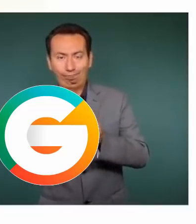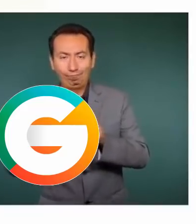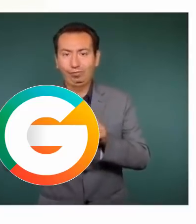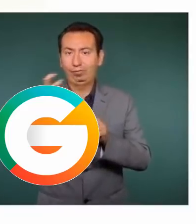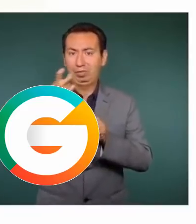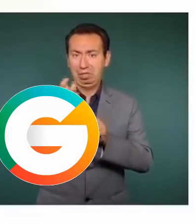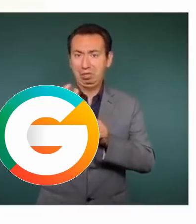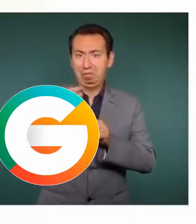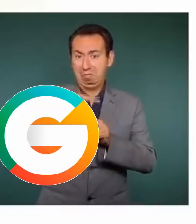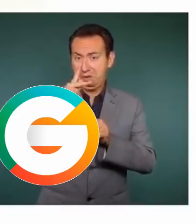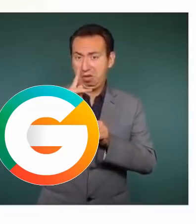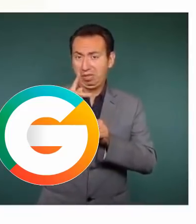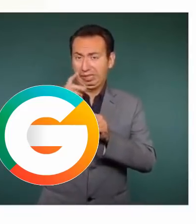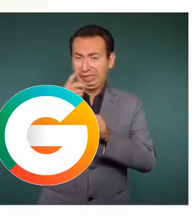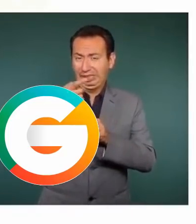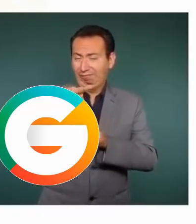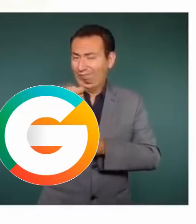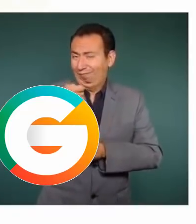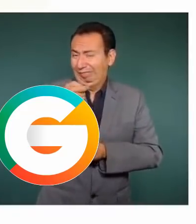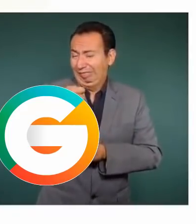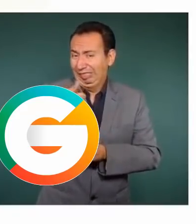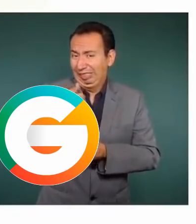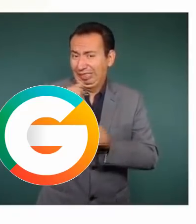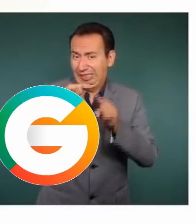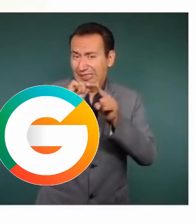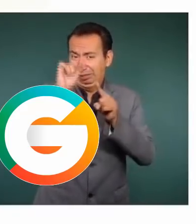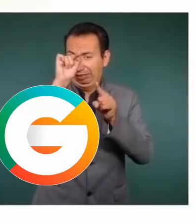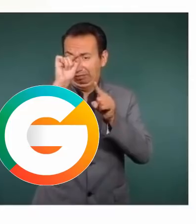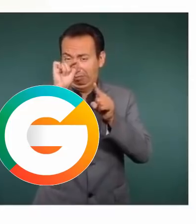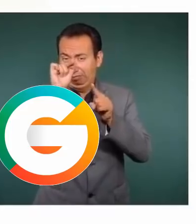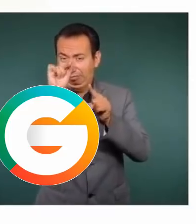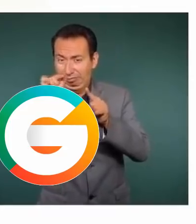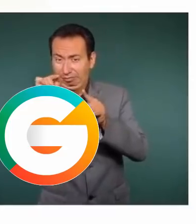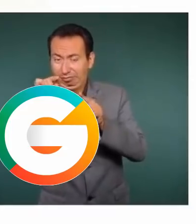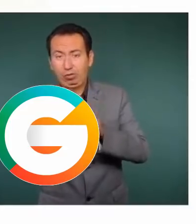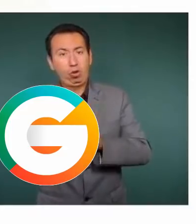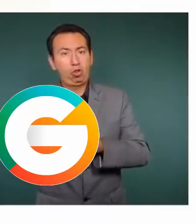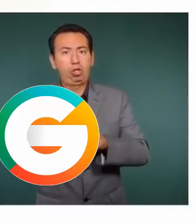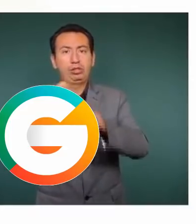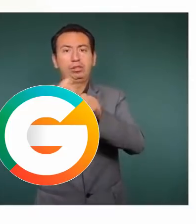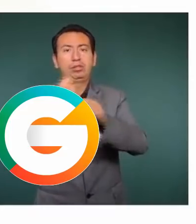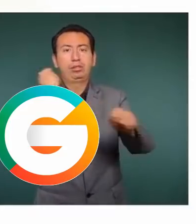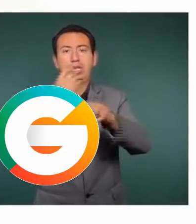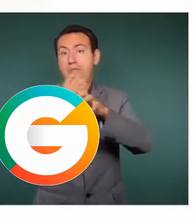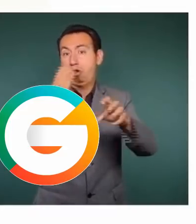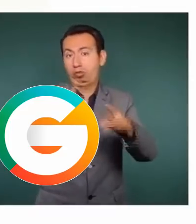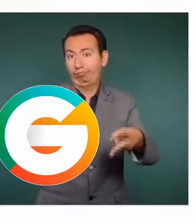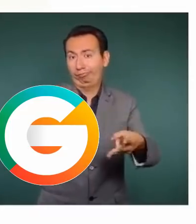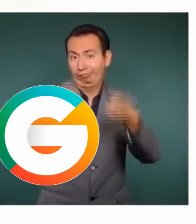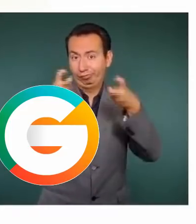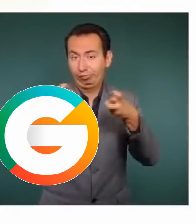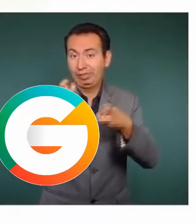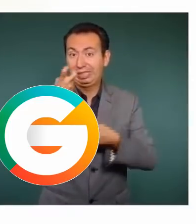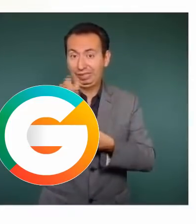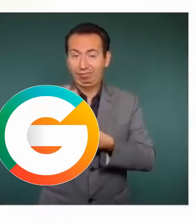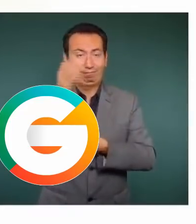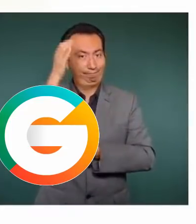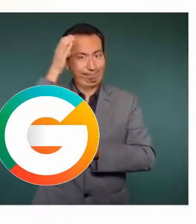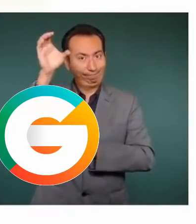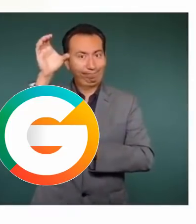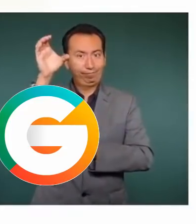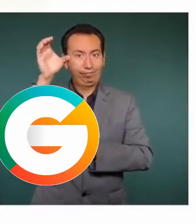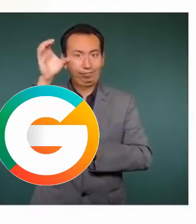con una tendencia, aunque ligera, pero hacia la baja. El robo de transportistas, también un delito que